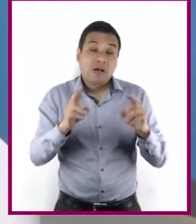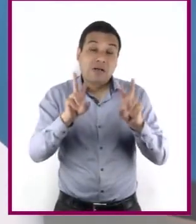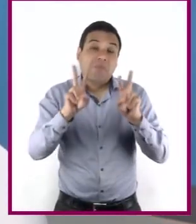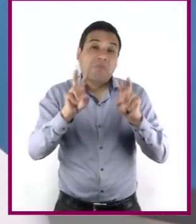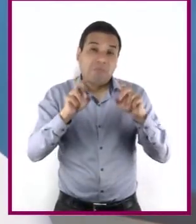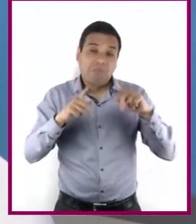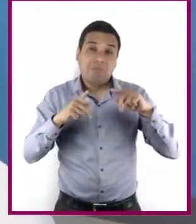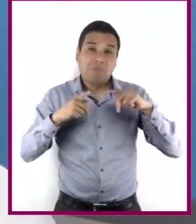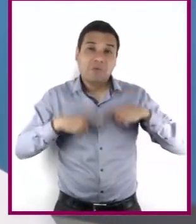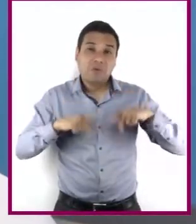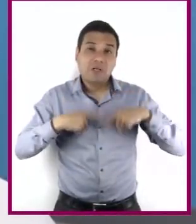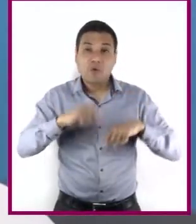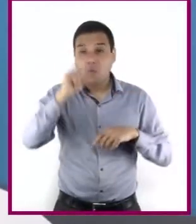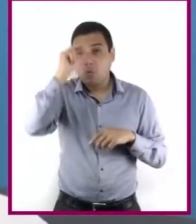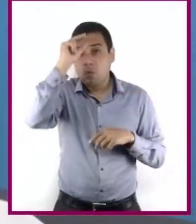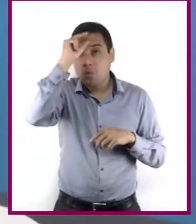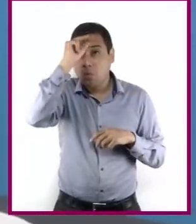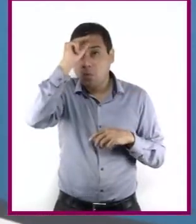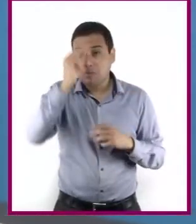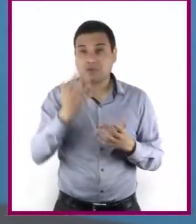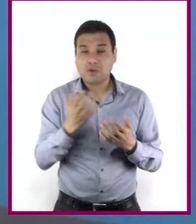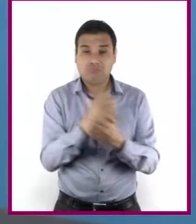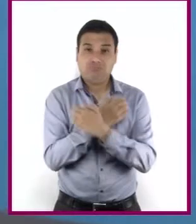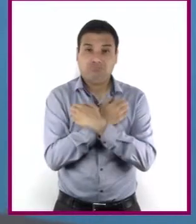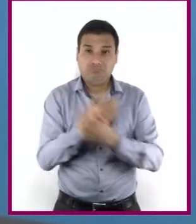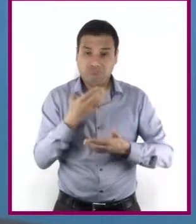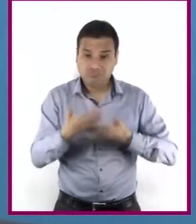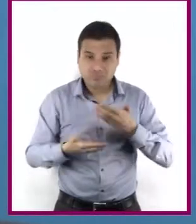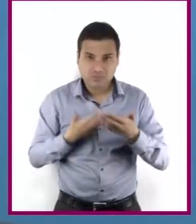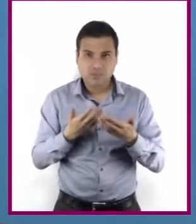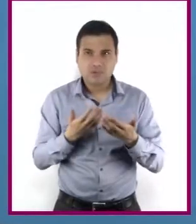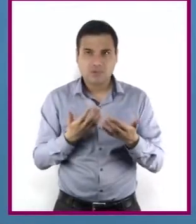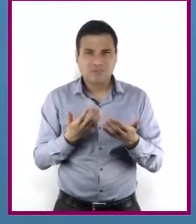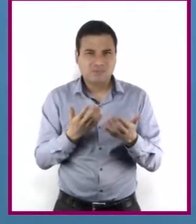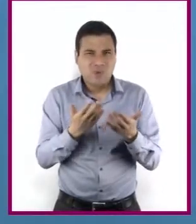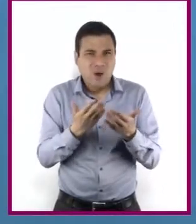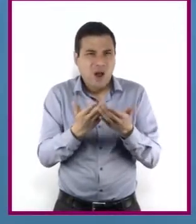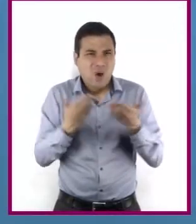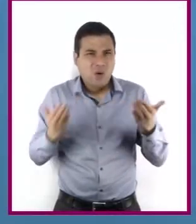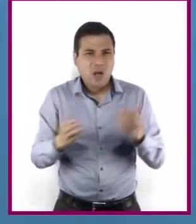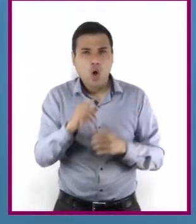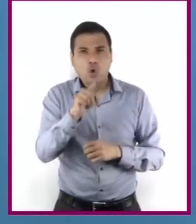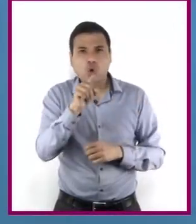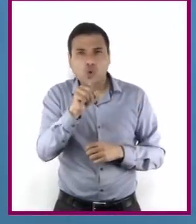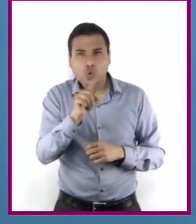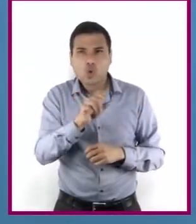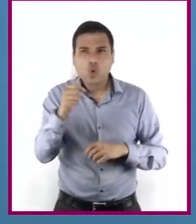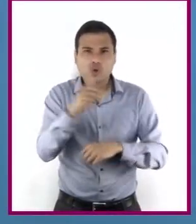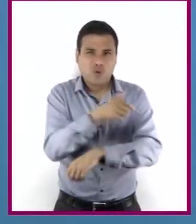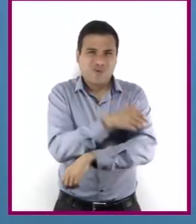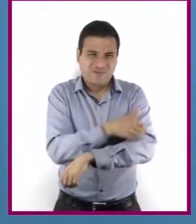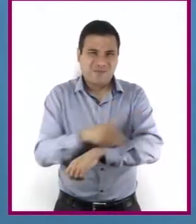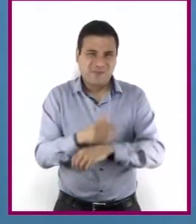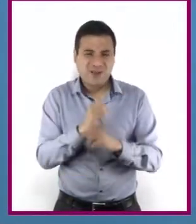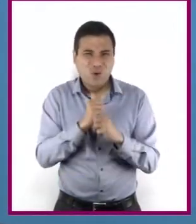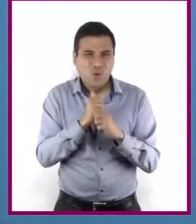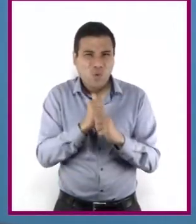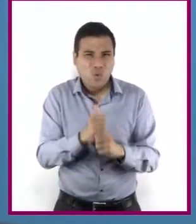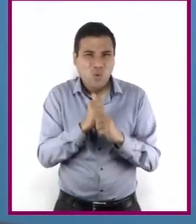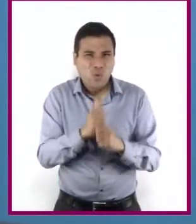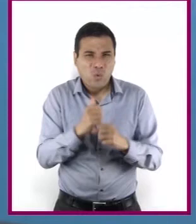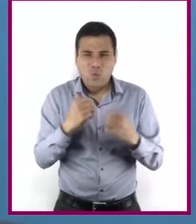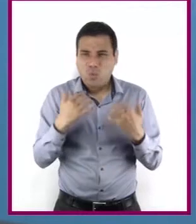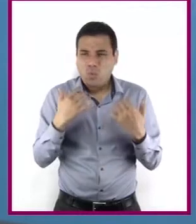así, las crueles vivencias que tú y otros miembros de la familia habéis soportado hacen